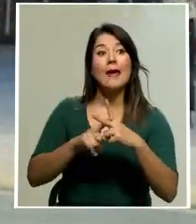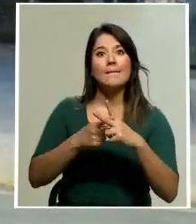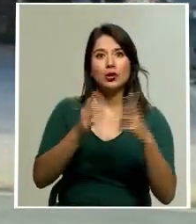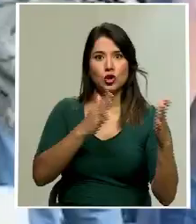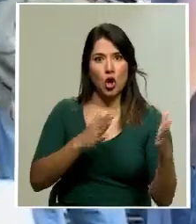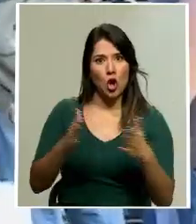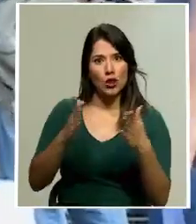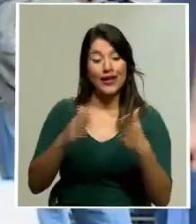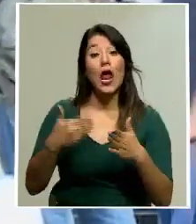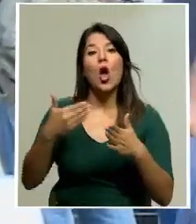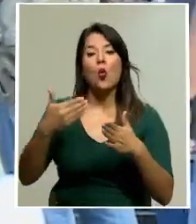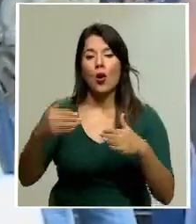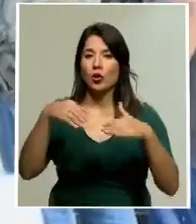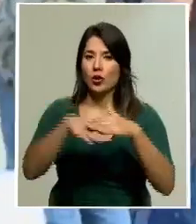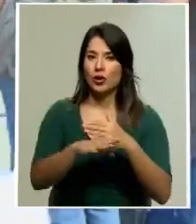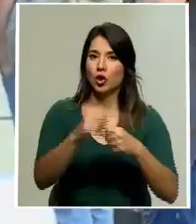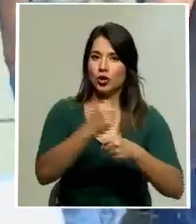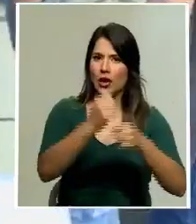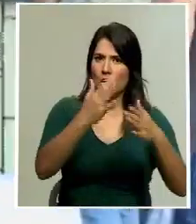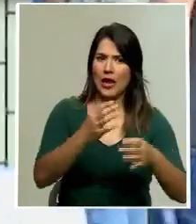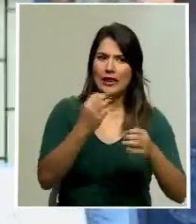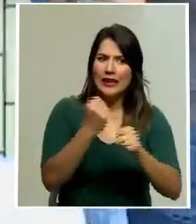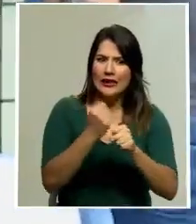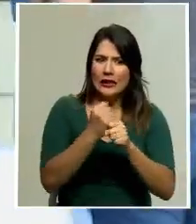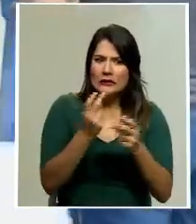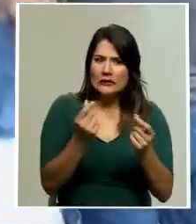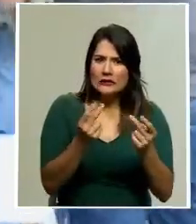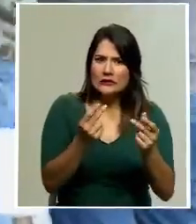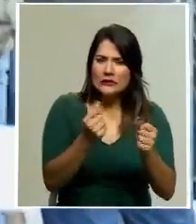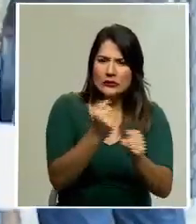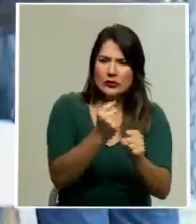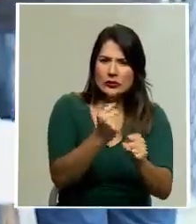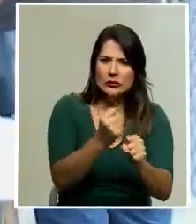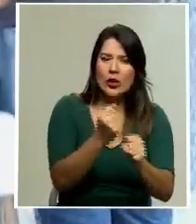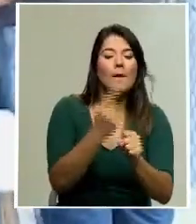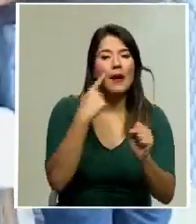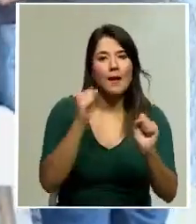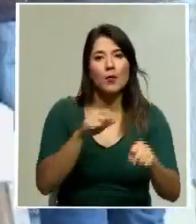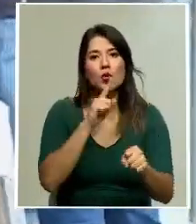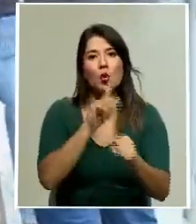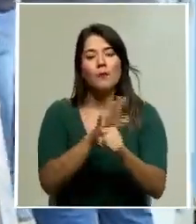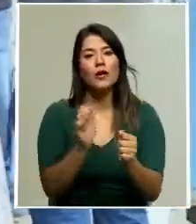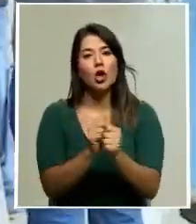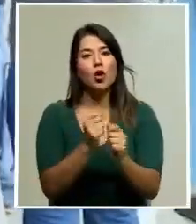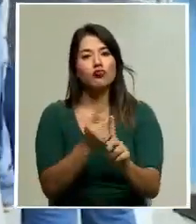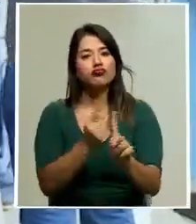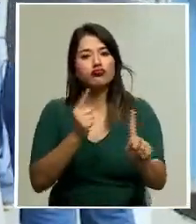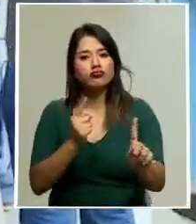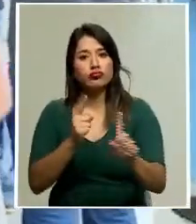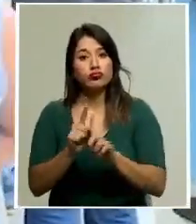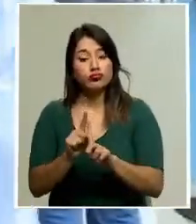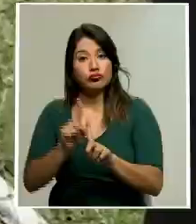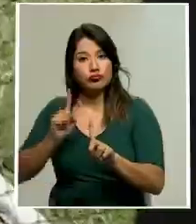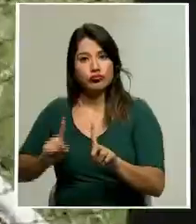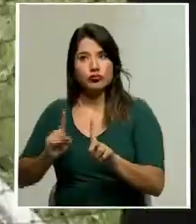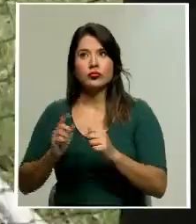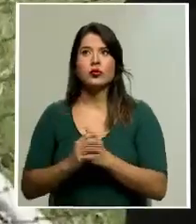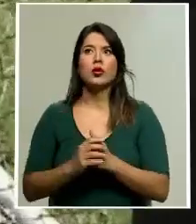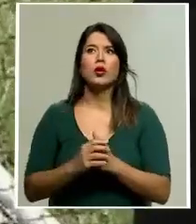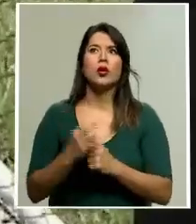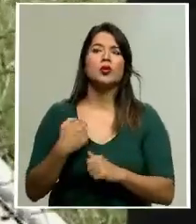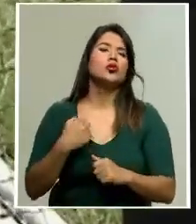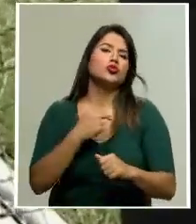el personal de salud, quienes trataron de agilizar para cumplir con las medidas de distanciamiento. Solamente hicimos filas,